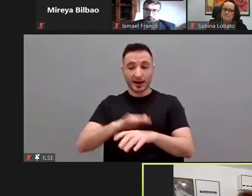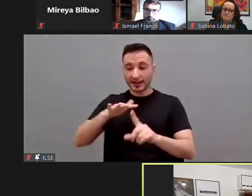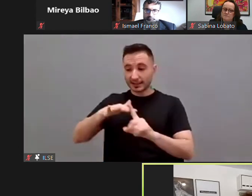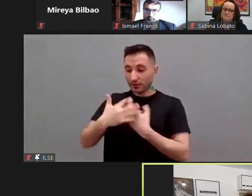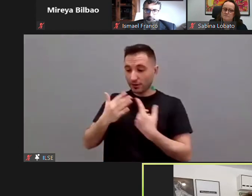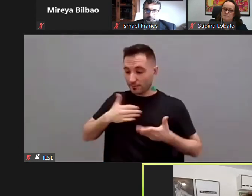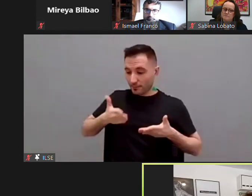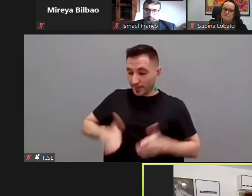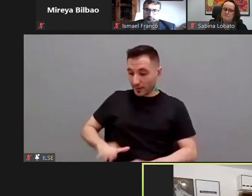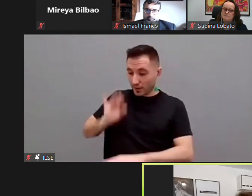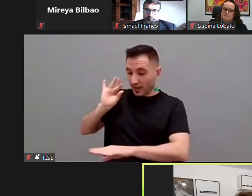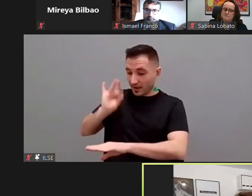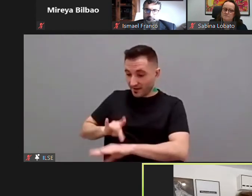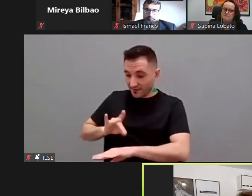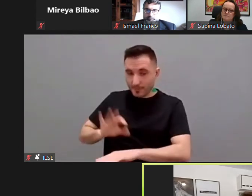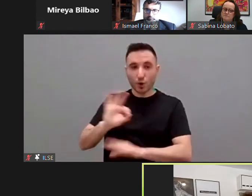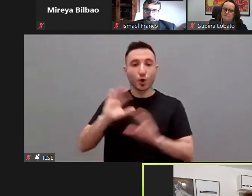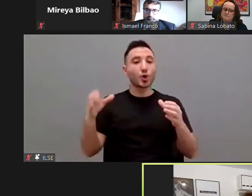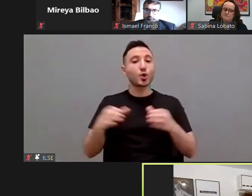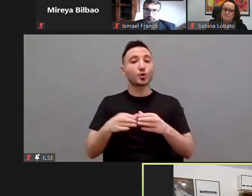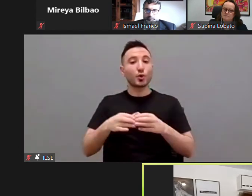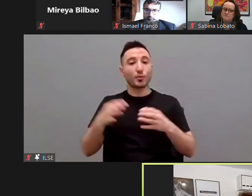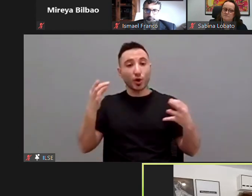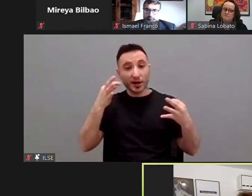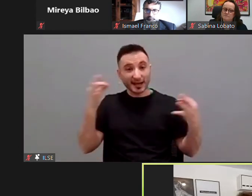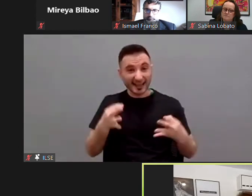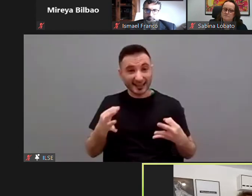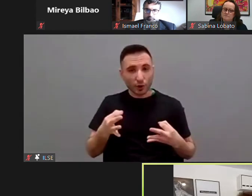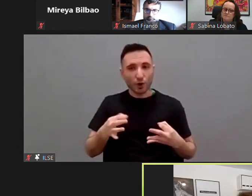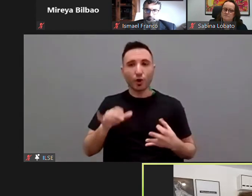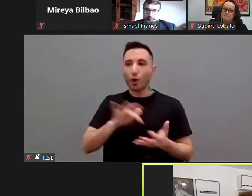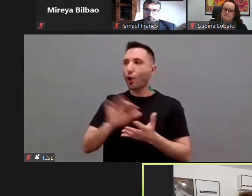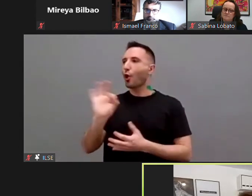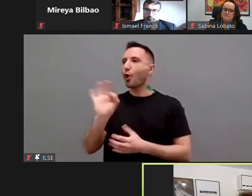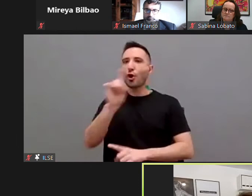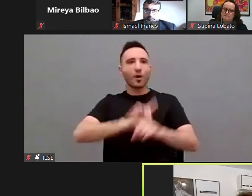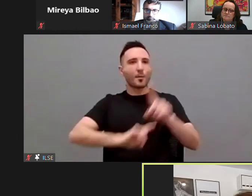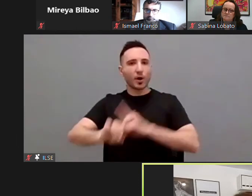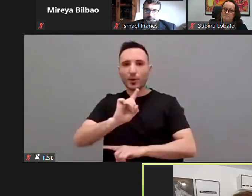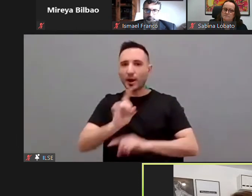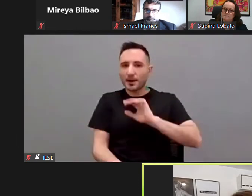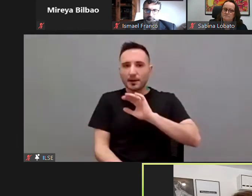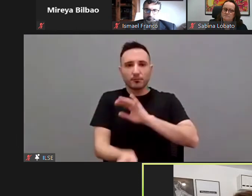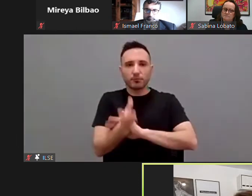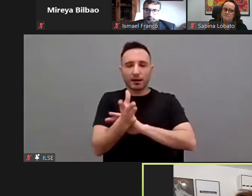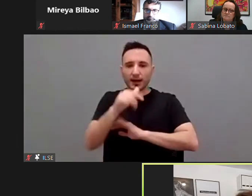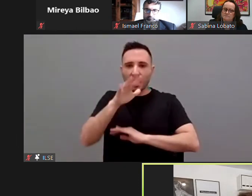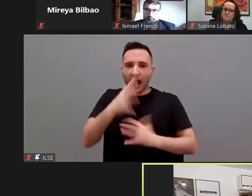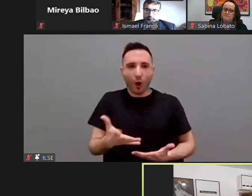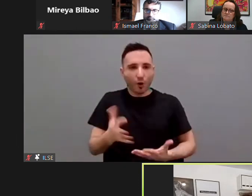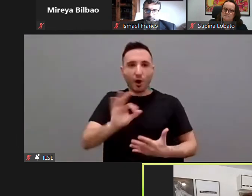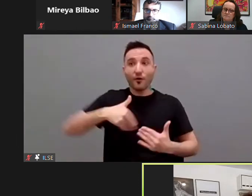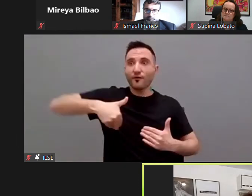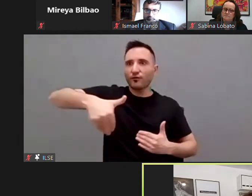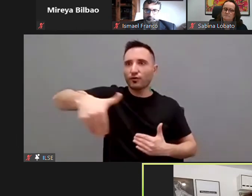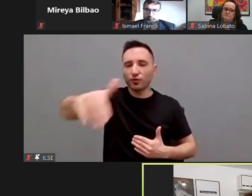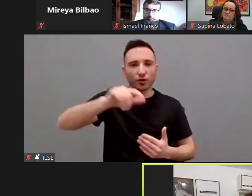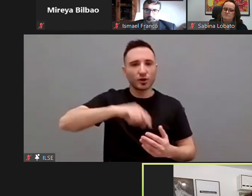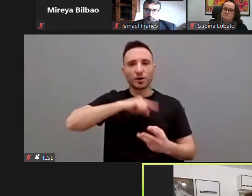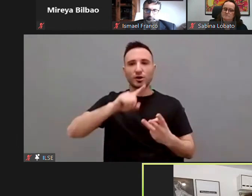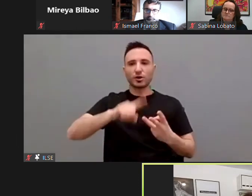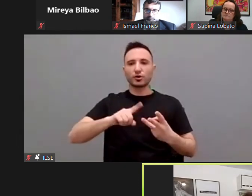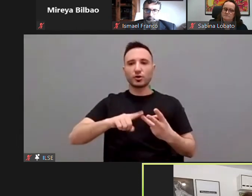estén enfermos, sean grupos de riesgo o tengan cualquier problema en una situación como la que hay ahora y como la que vendrá. El teletrabajo con